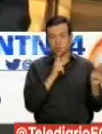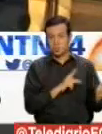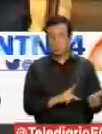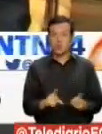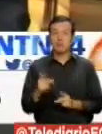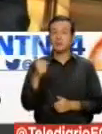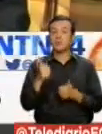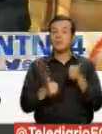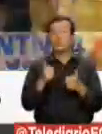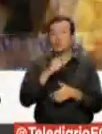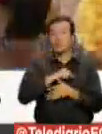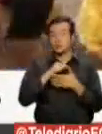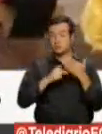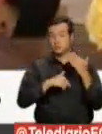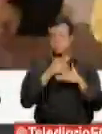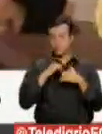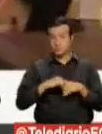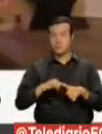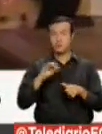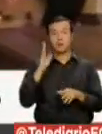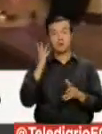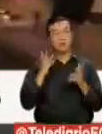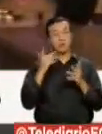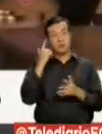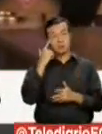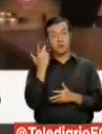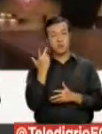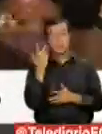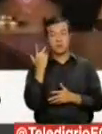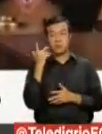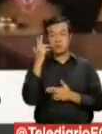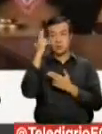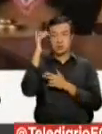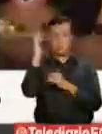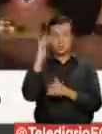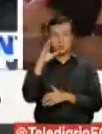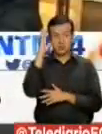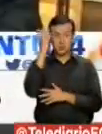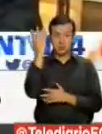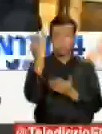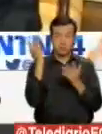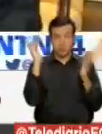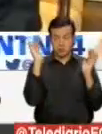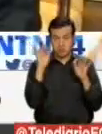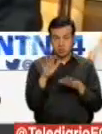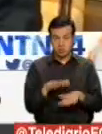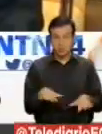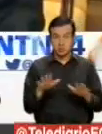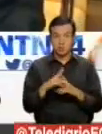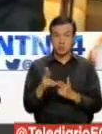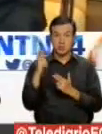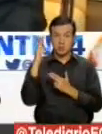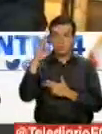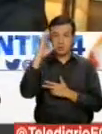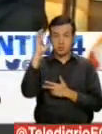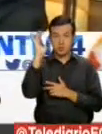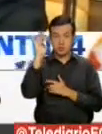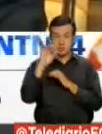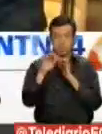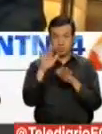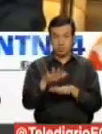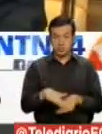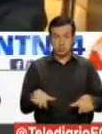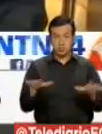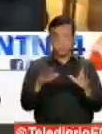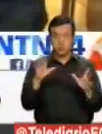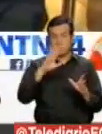veremos a dónde vamos. Además, no descartó un posible despliegue militar en Colombia. ¿Está pensando en enviar tropas a Colombia?